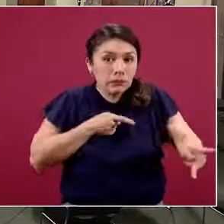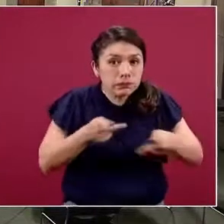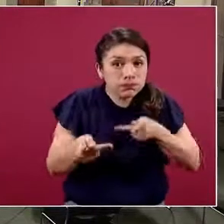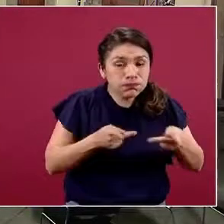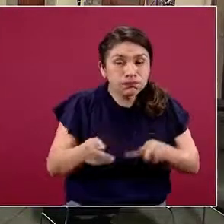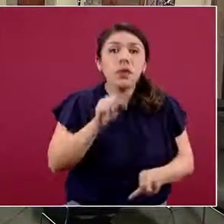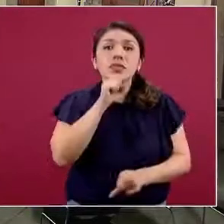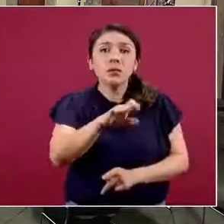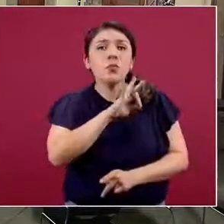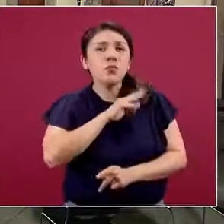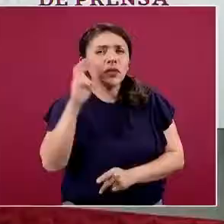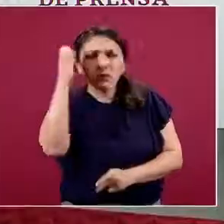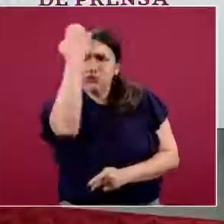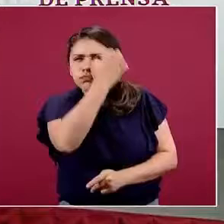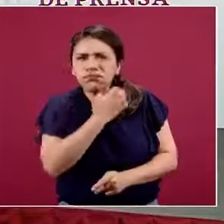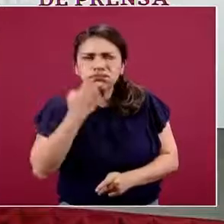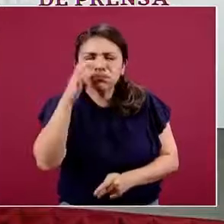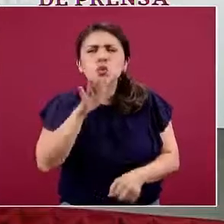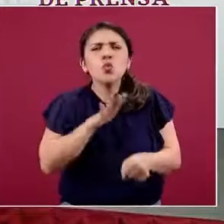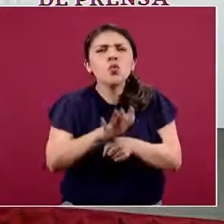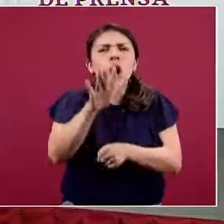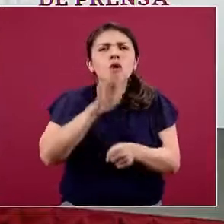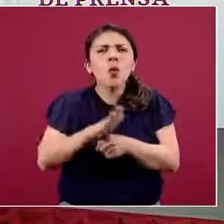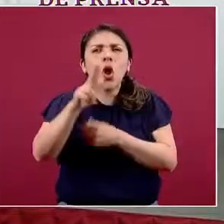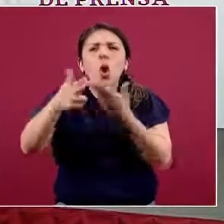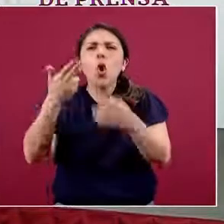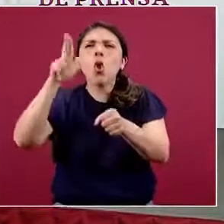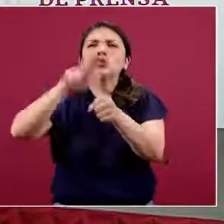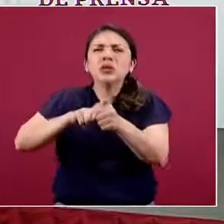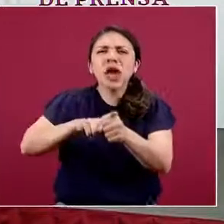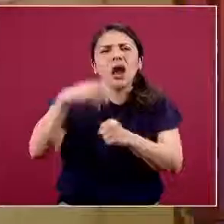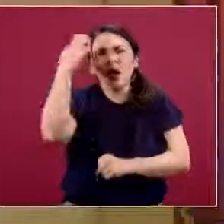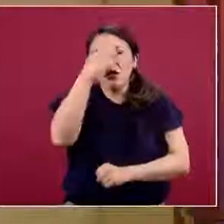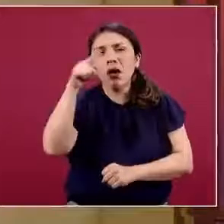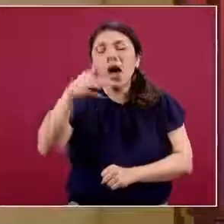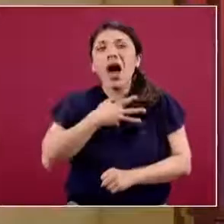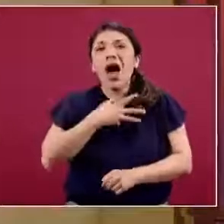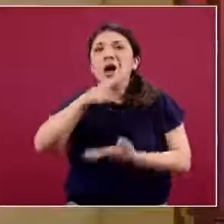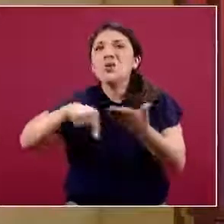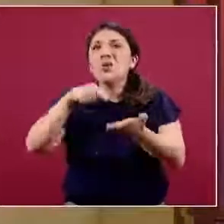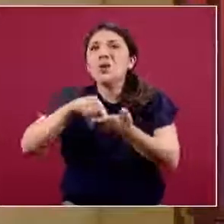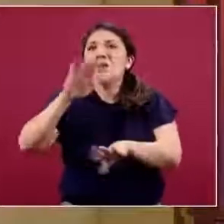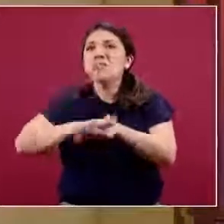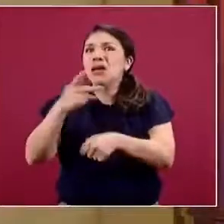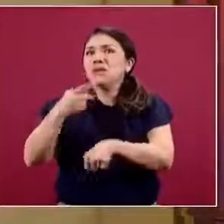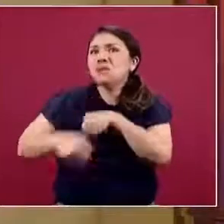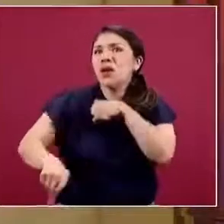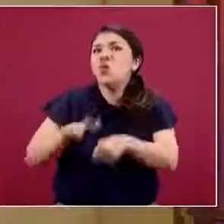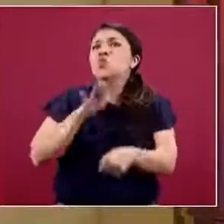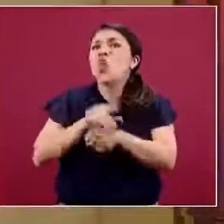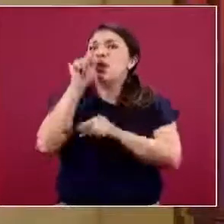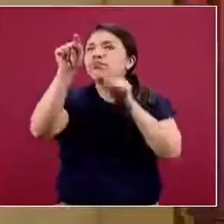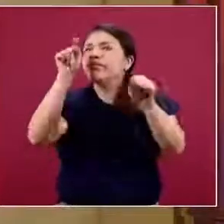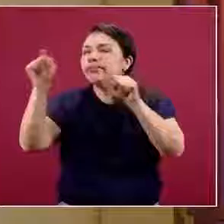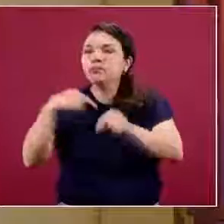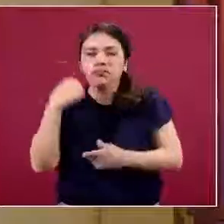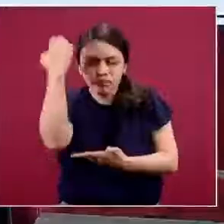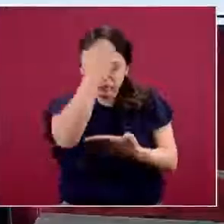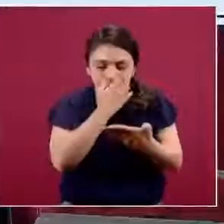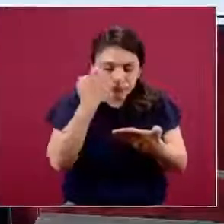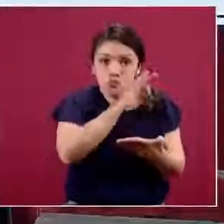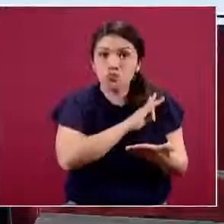Incluso podemos valorar qué unidades de salud se encuentran en una zona más riesgosa que otra. Y